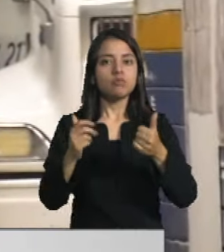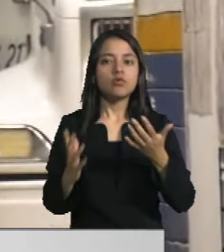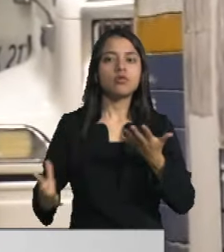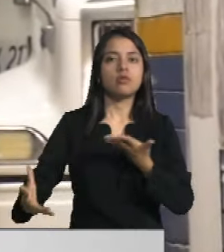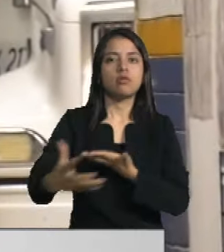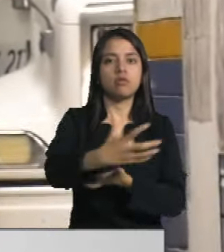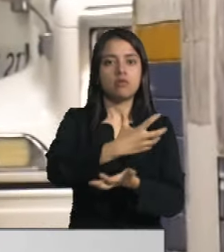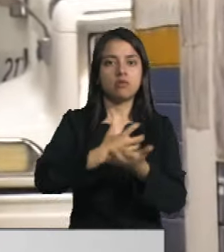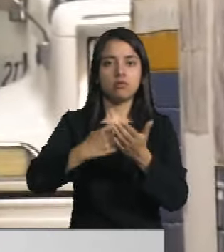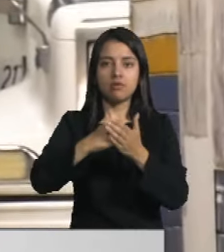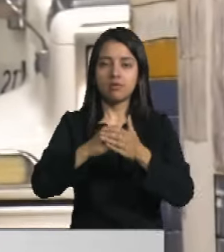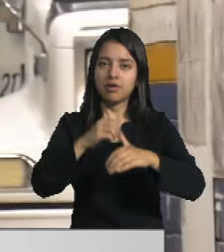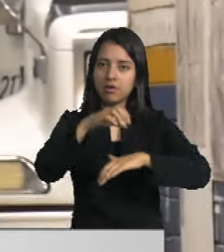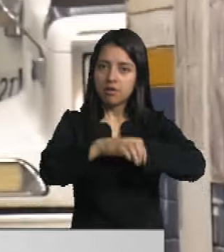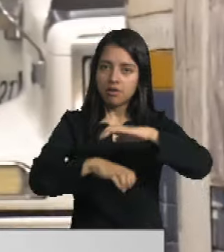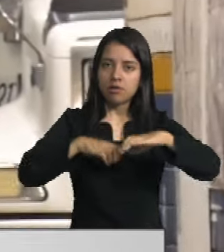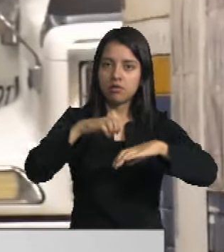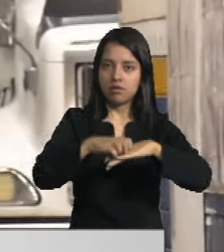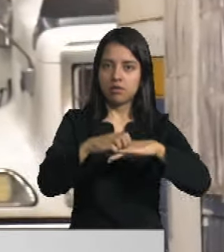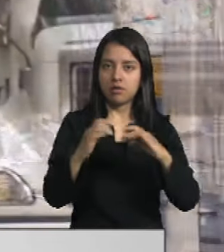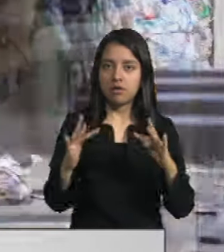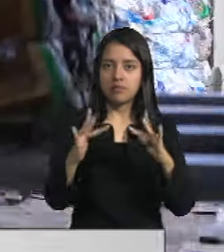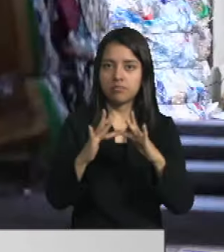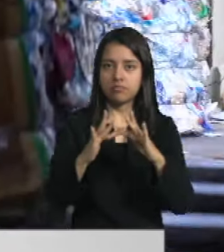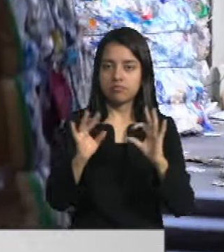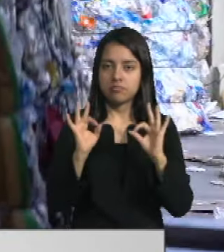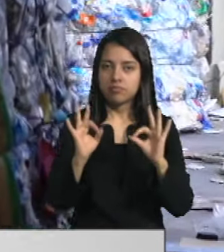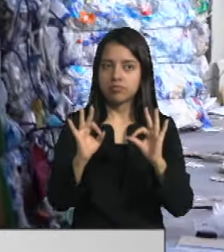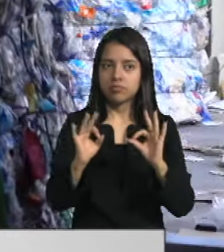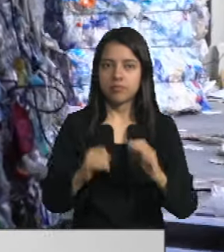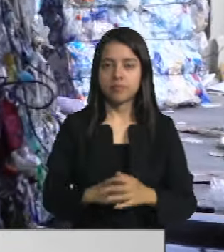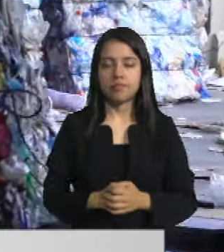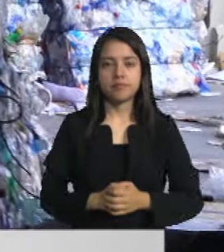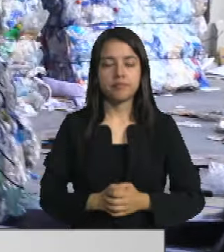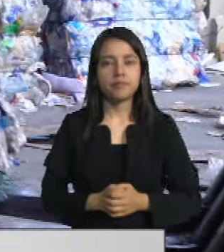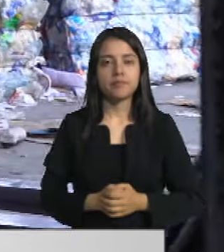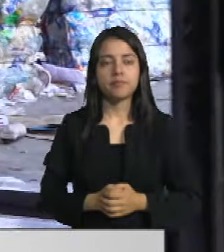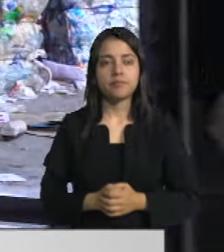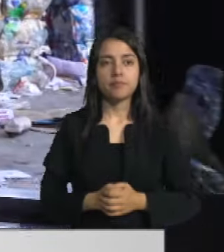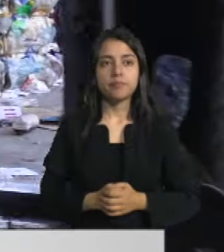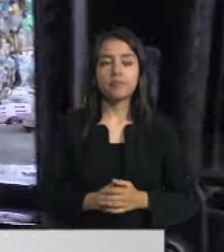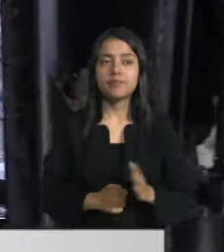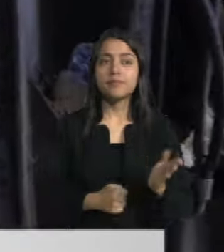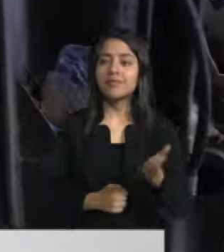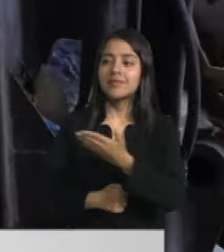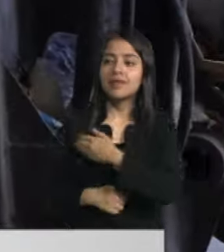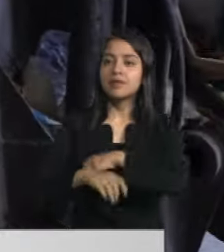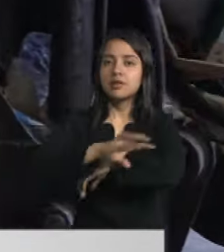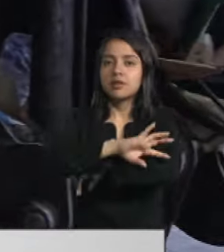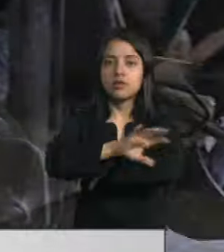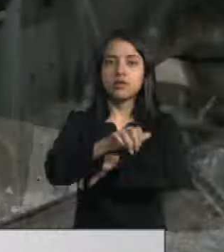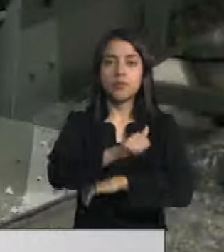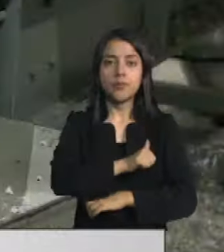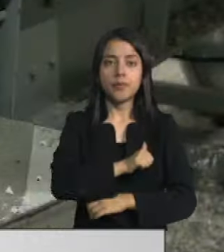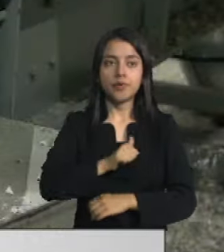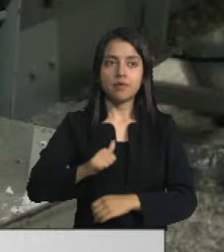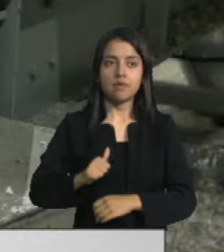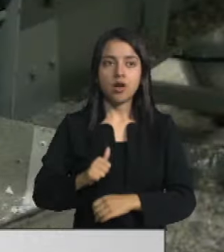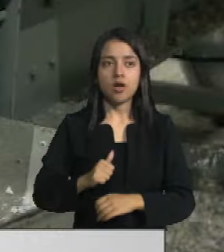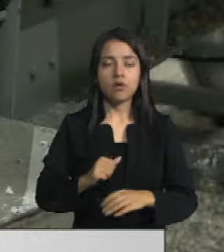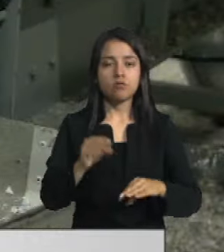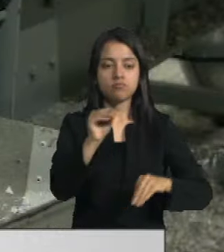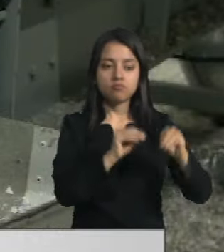bienestar ecológico y social, más allá de la simple acumulación de capital. Desde el sector privado se han